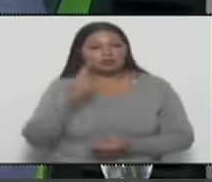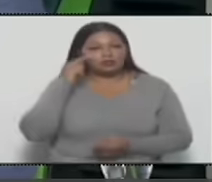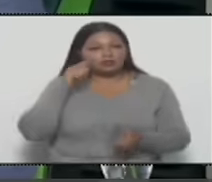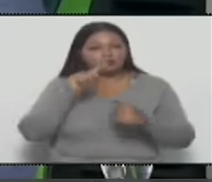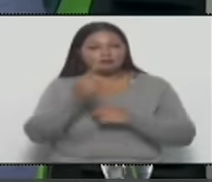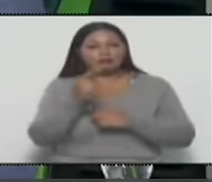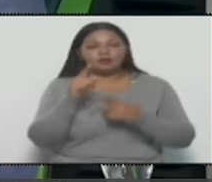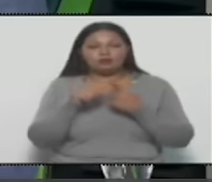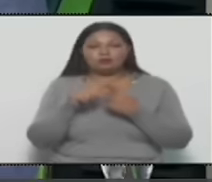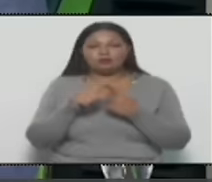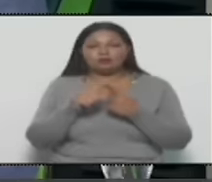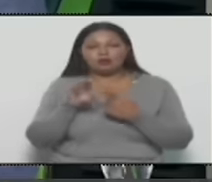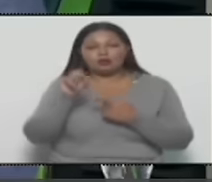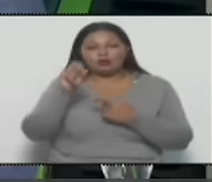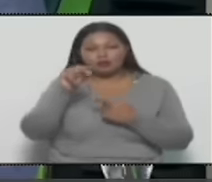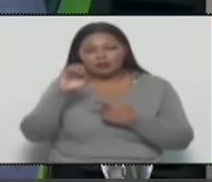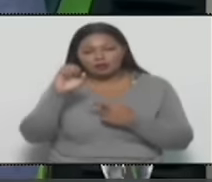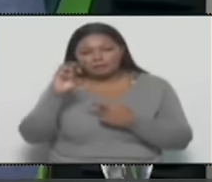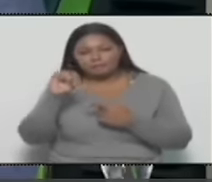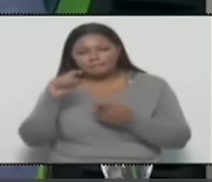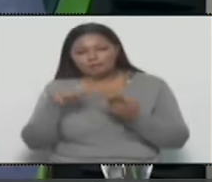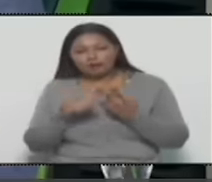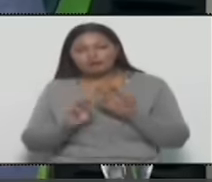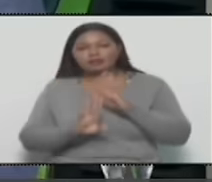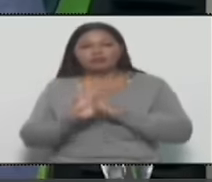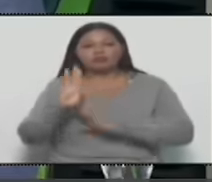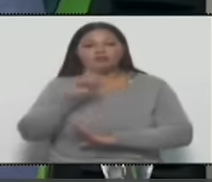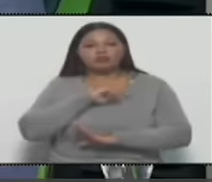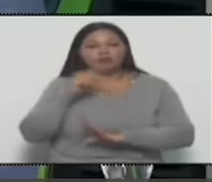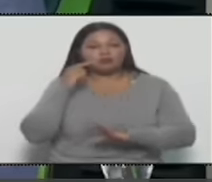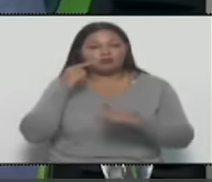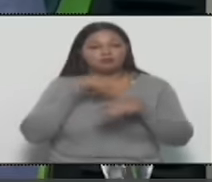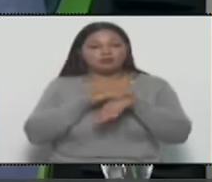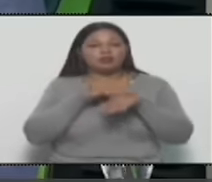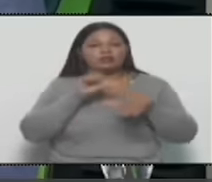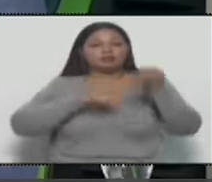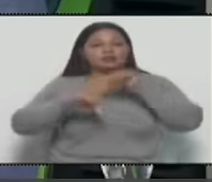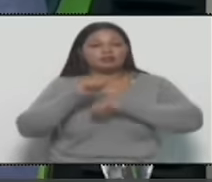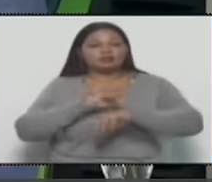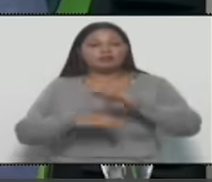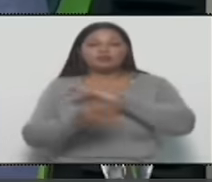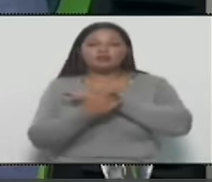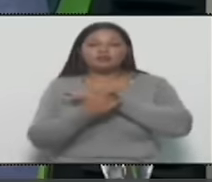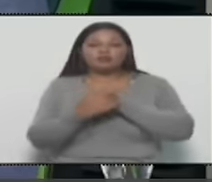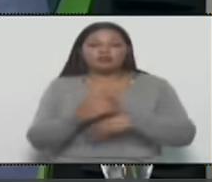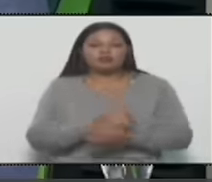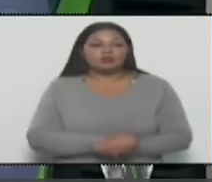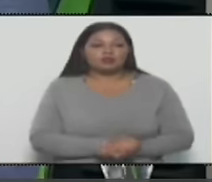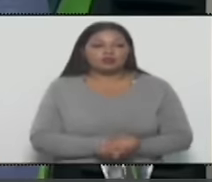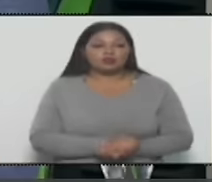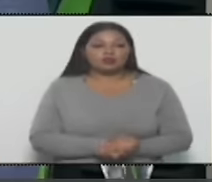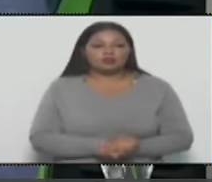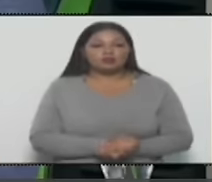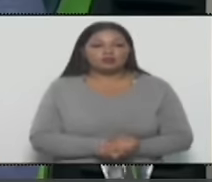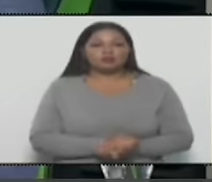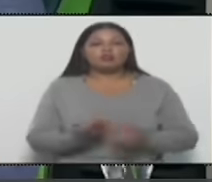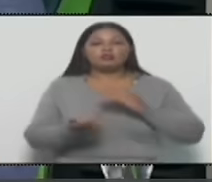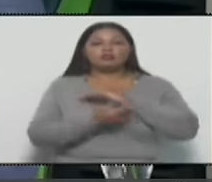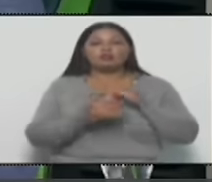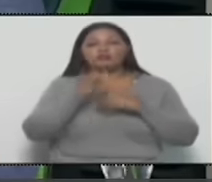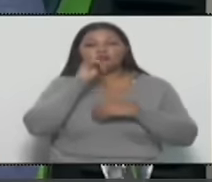Tenemos Canaima, tenemos un sistema operativo Canaima desarrollado en el Ministerio de Ciencia y Tecnología, con el Centro Nacional de Tecnología e Información.